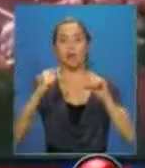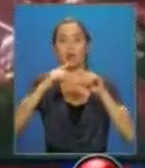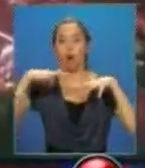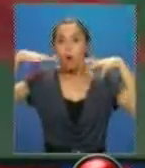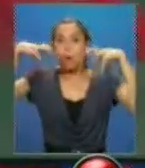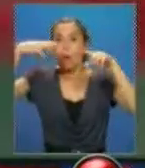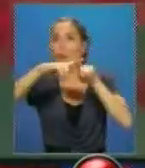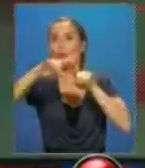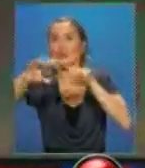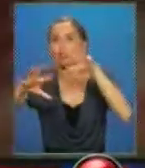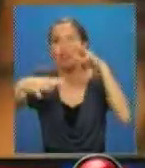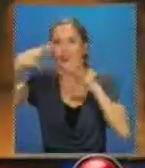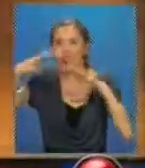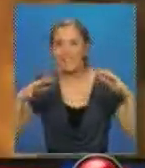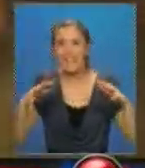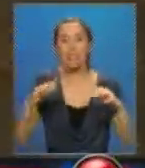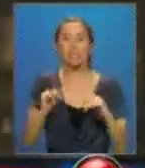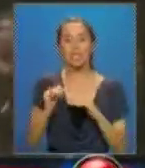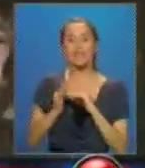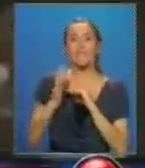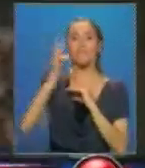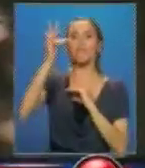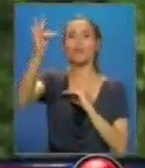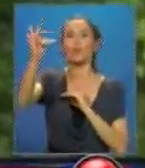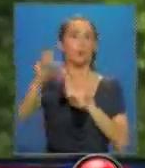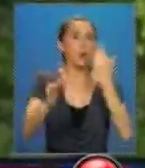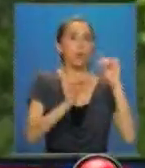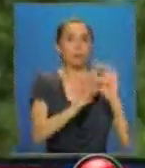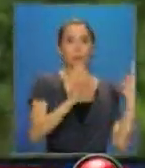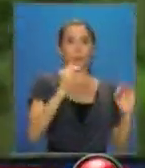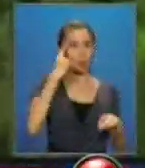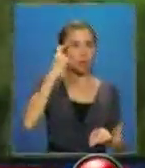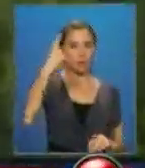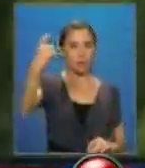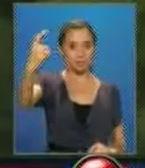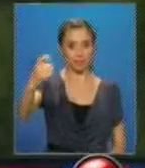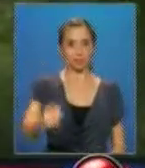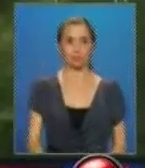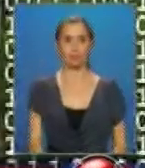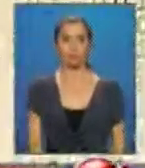aventuras y un futuro que supera todo lo que habían imaginado.